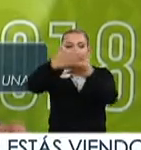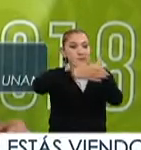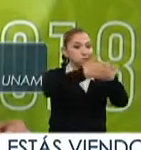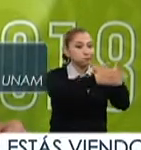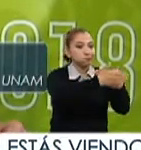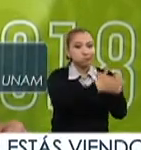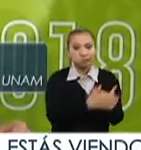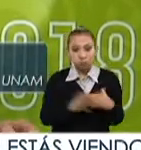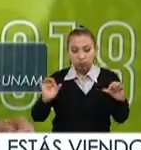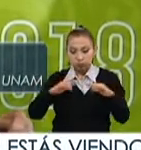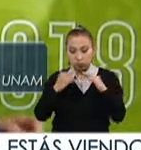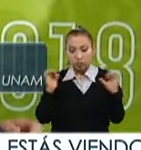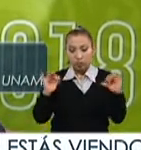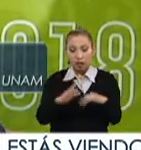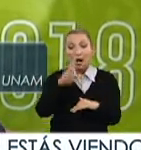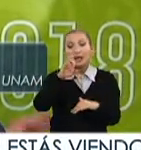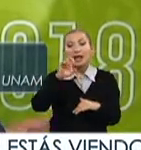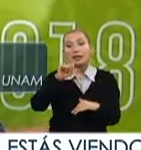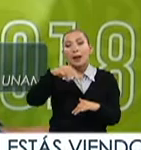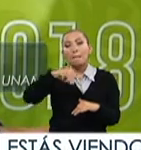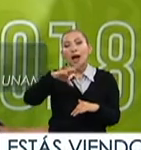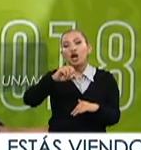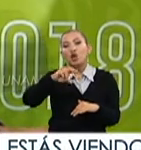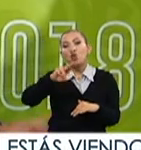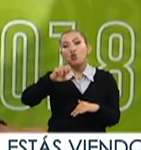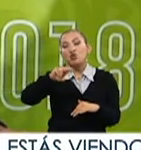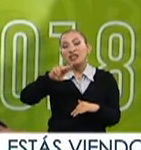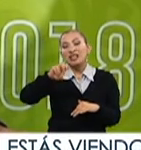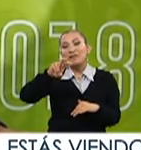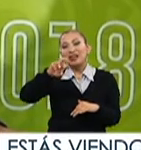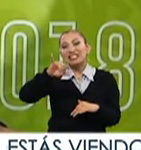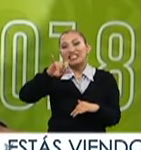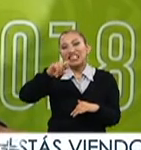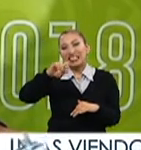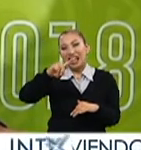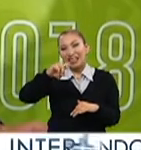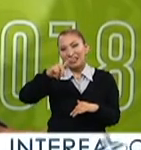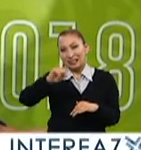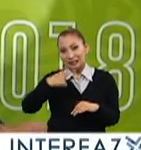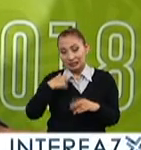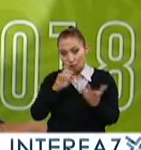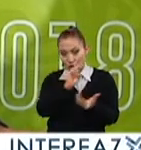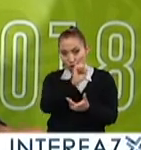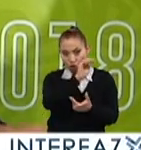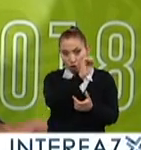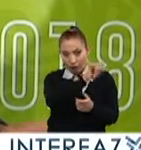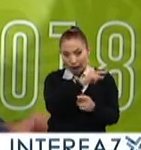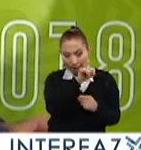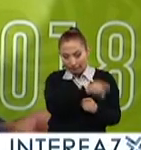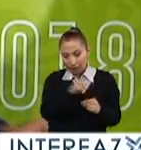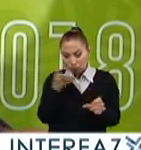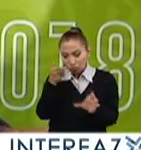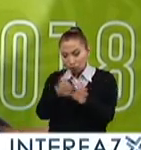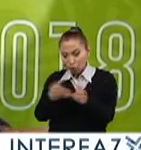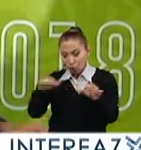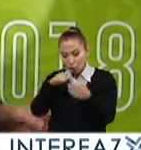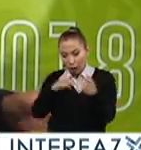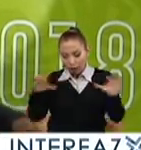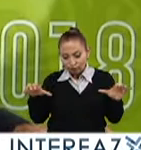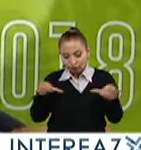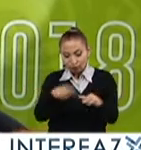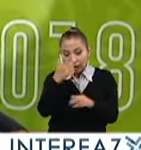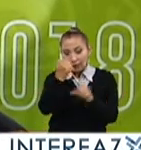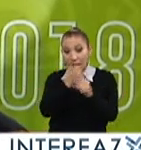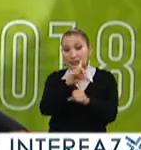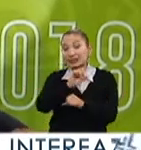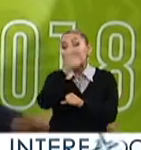convocatoria a la red de macrouniversidades, de la cual la Universidad Nacional Autónoma de México será sede. Este